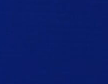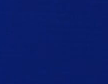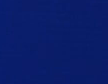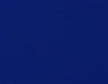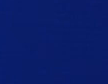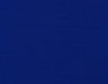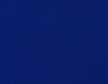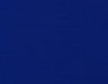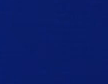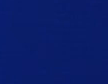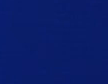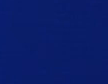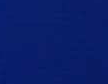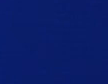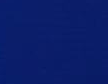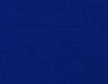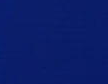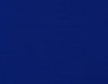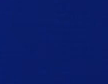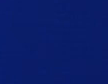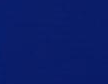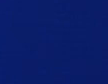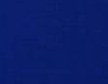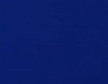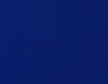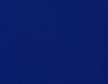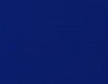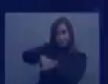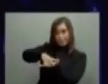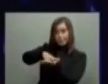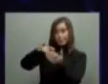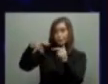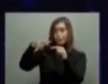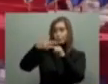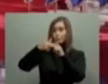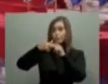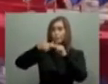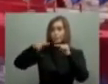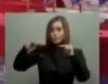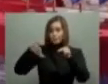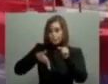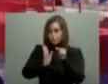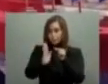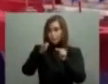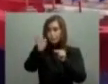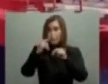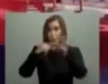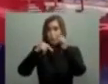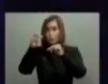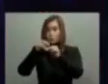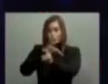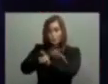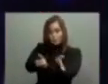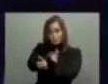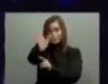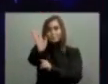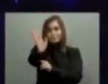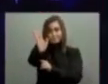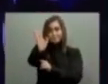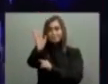por lo menos louis ciertamente tiene una capacidad de información y de iu y de transmisión